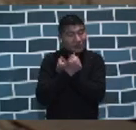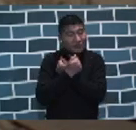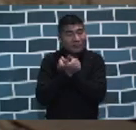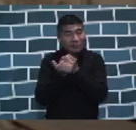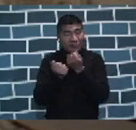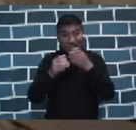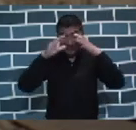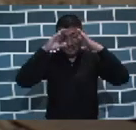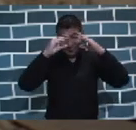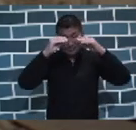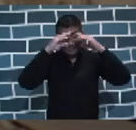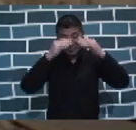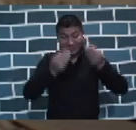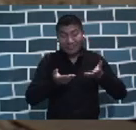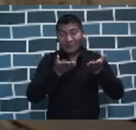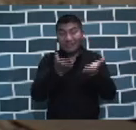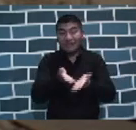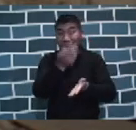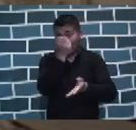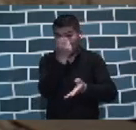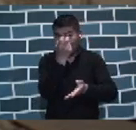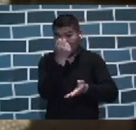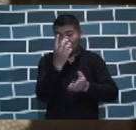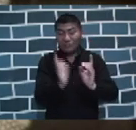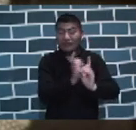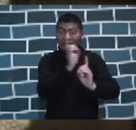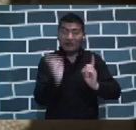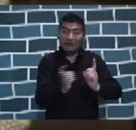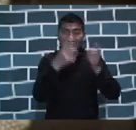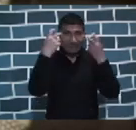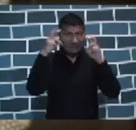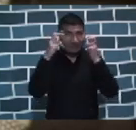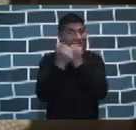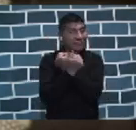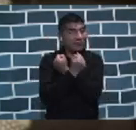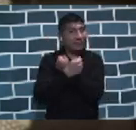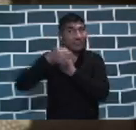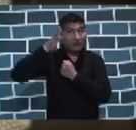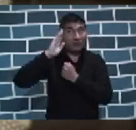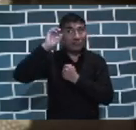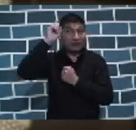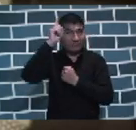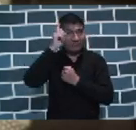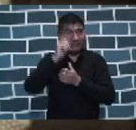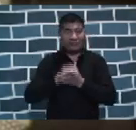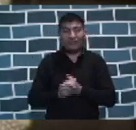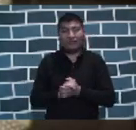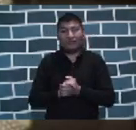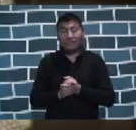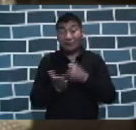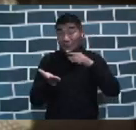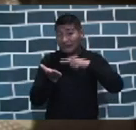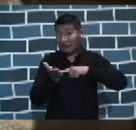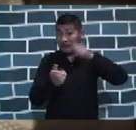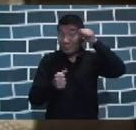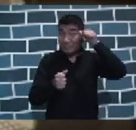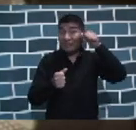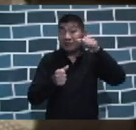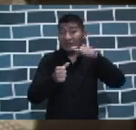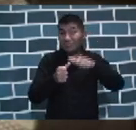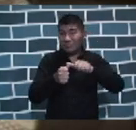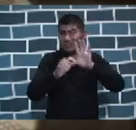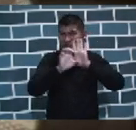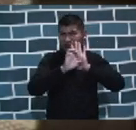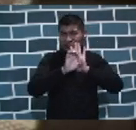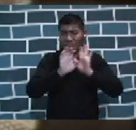enseña a sus discípulos acerca del amor de dios así lo recuerda por